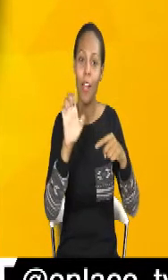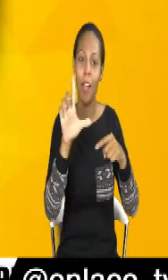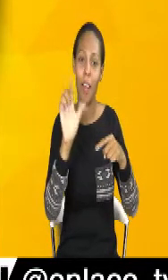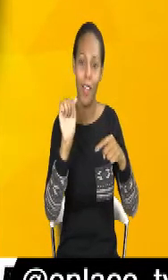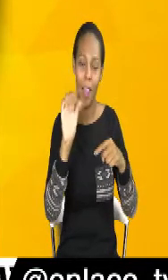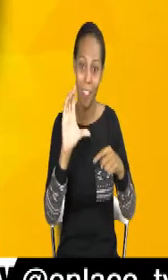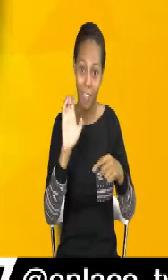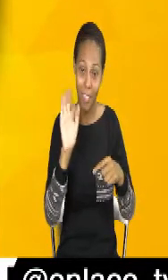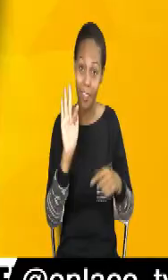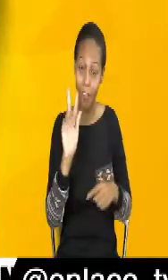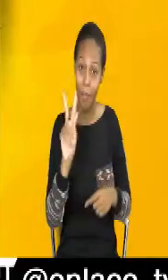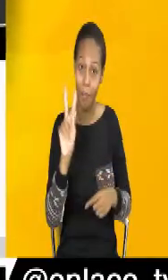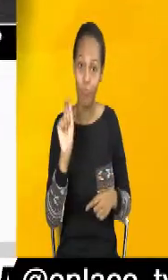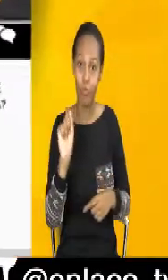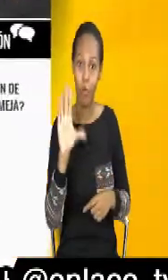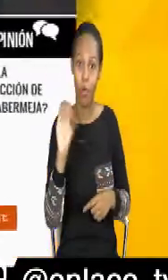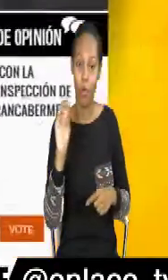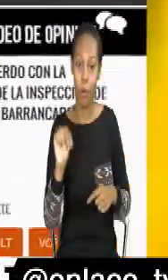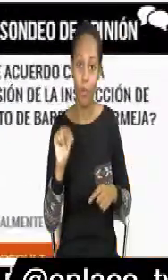www.enlacetelevisión.com. Visítenos.